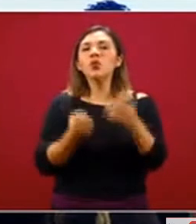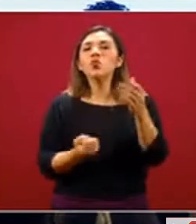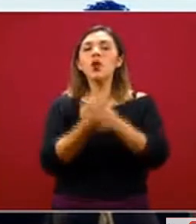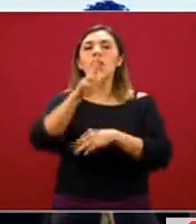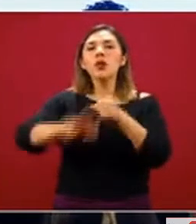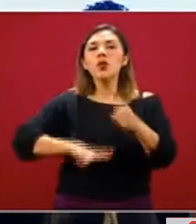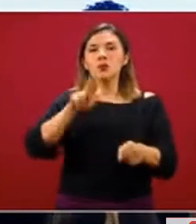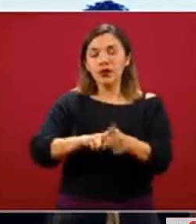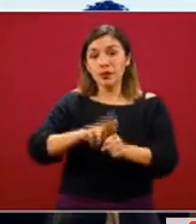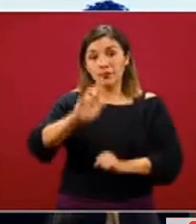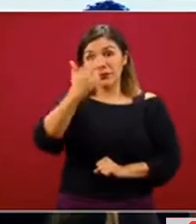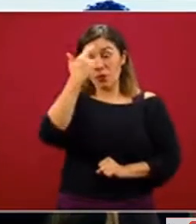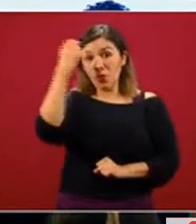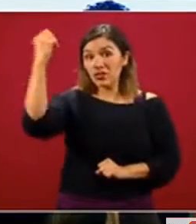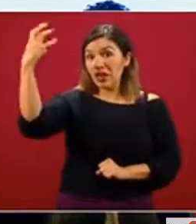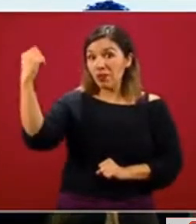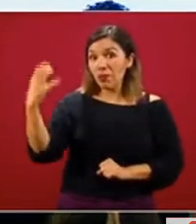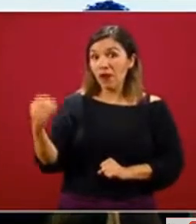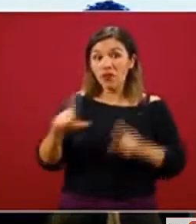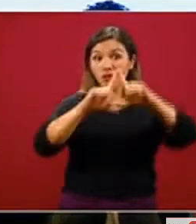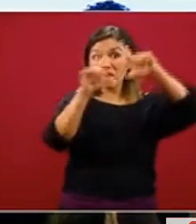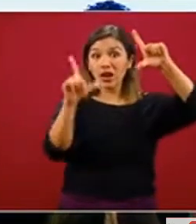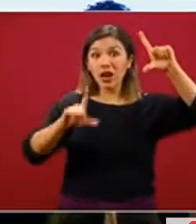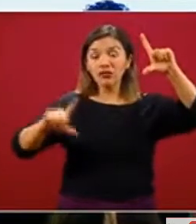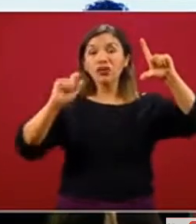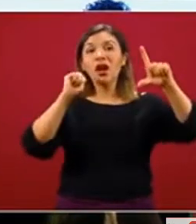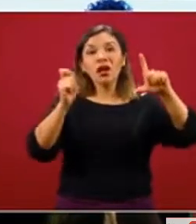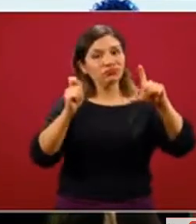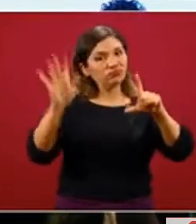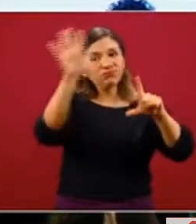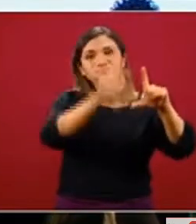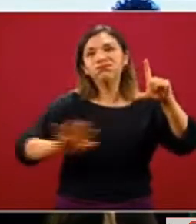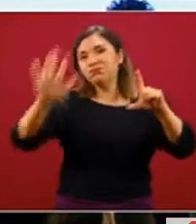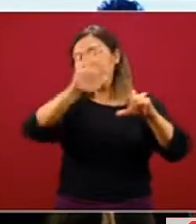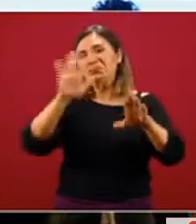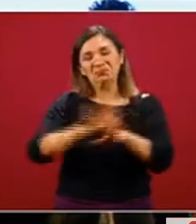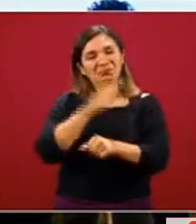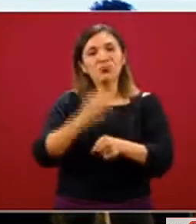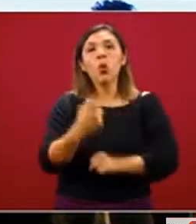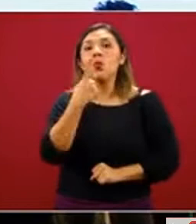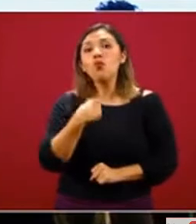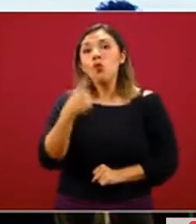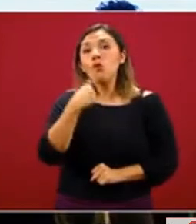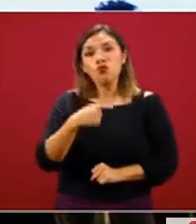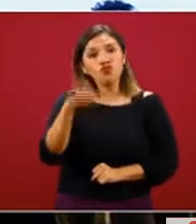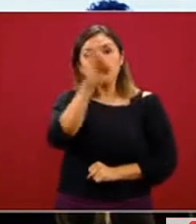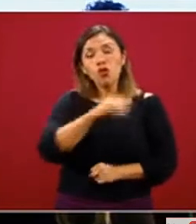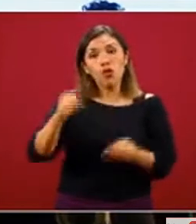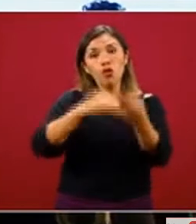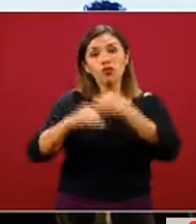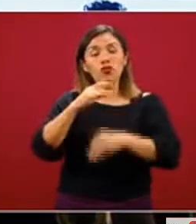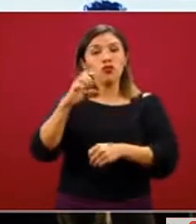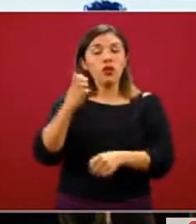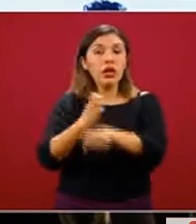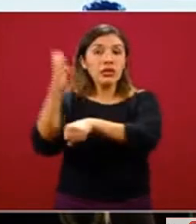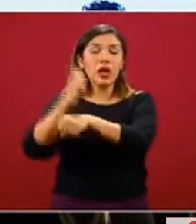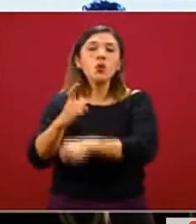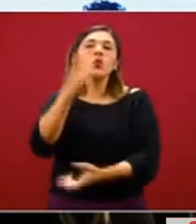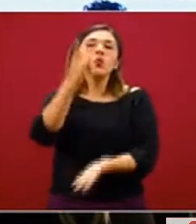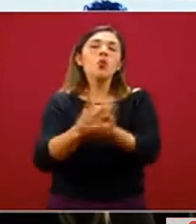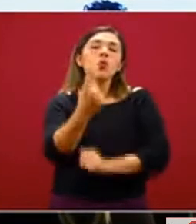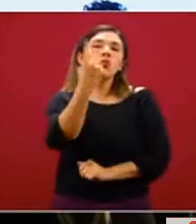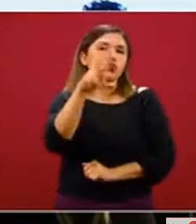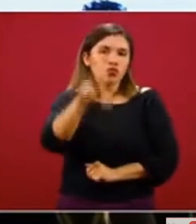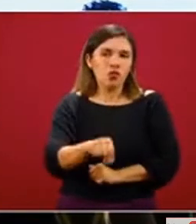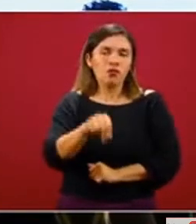normalidad, recordando que el semáforo a nivel nacional está prácticamente en rojo para todos los estados, excepto uno de ellos.